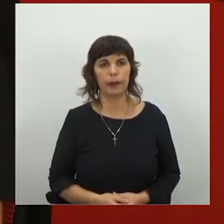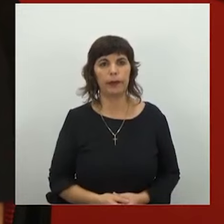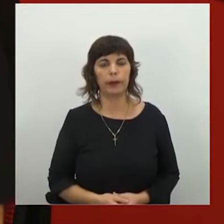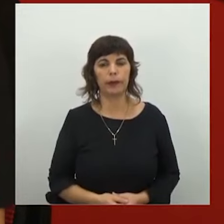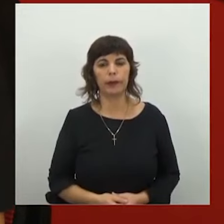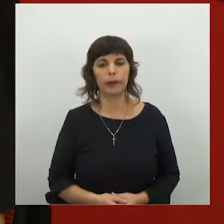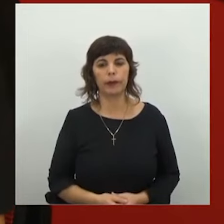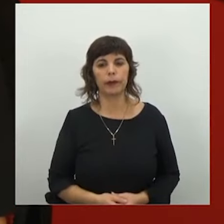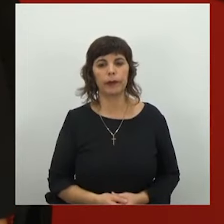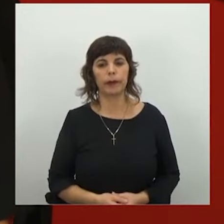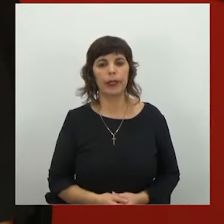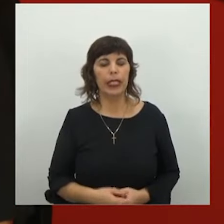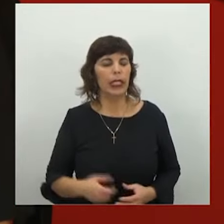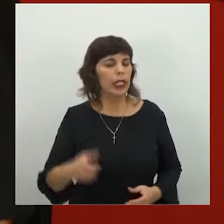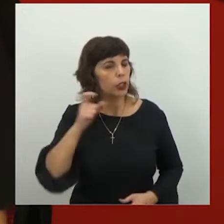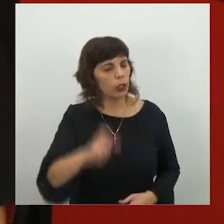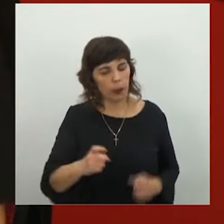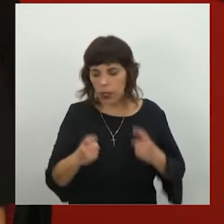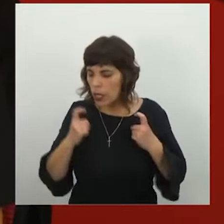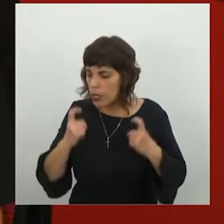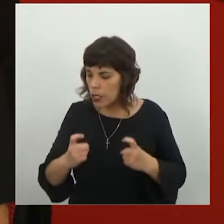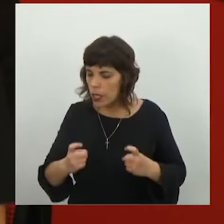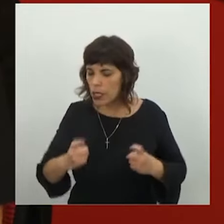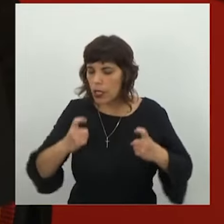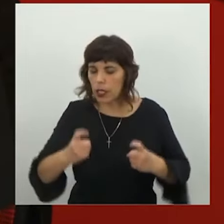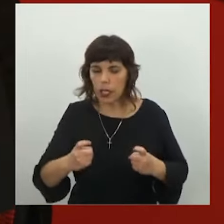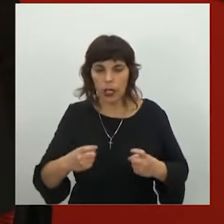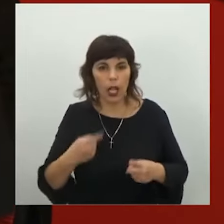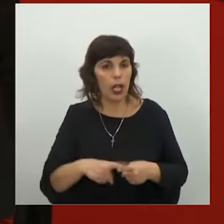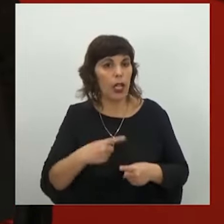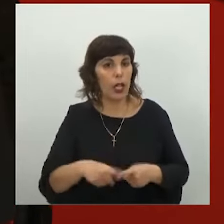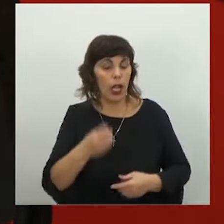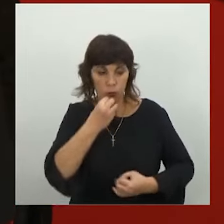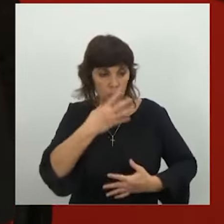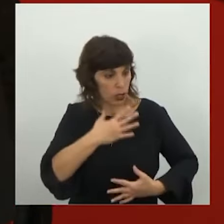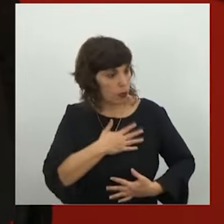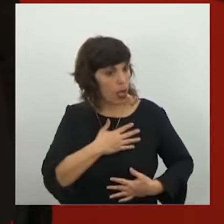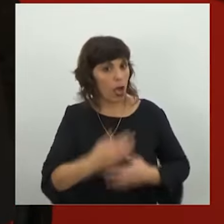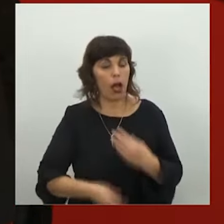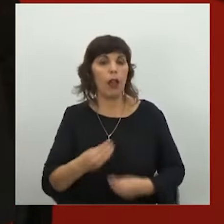alguien se esfuerza, cuando alguien hace bien las cosas. Le felicito.